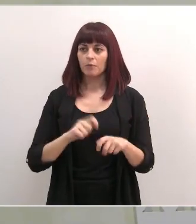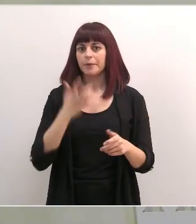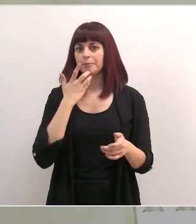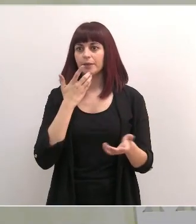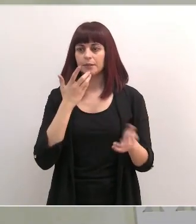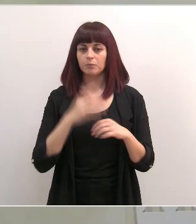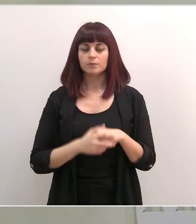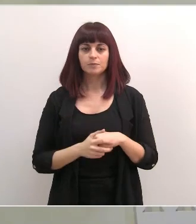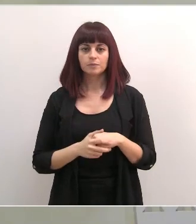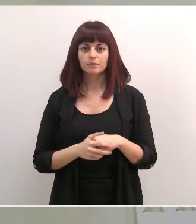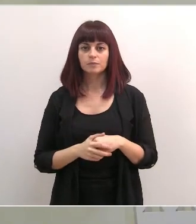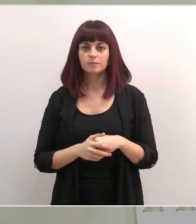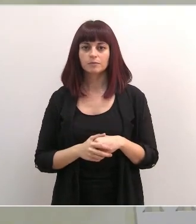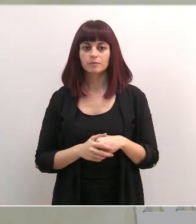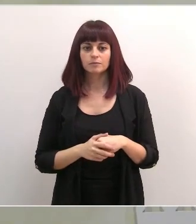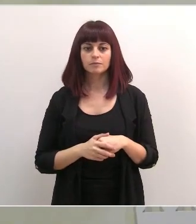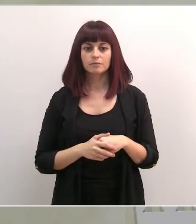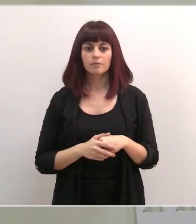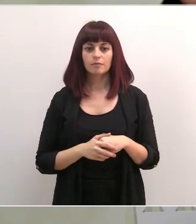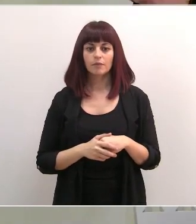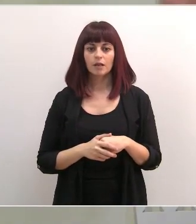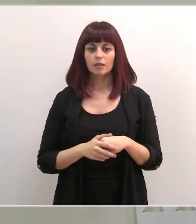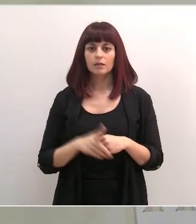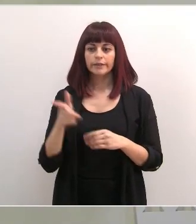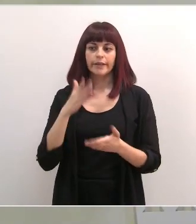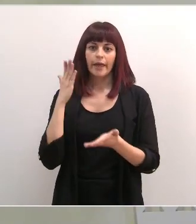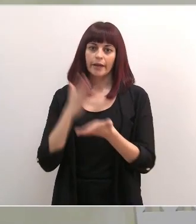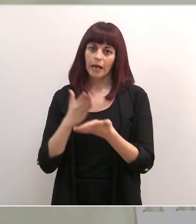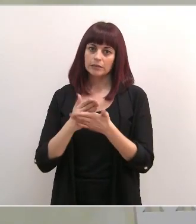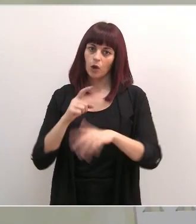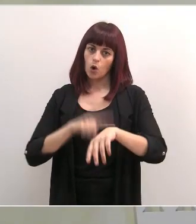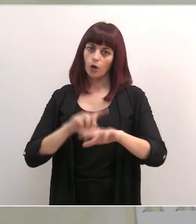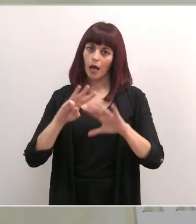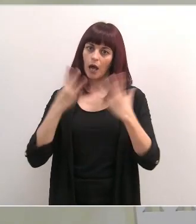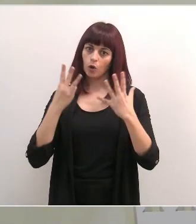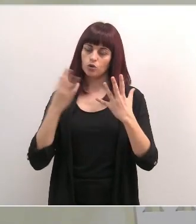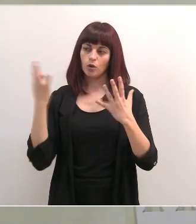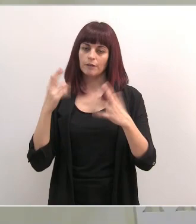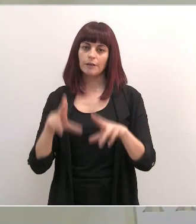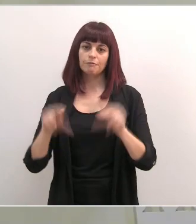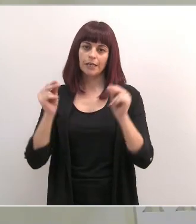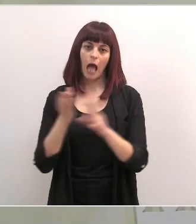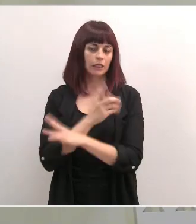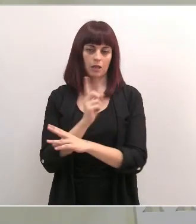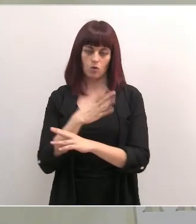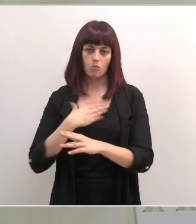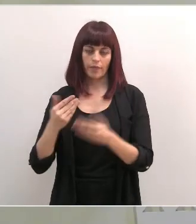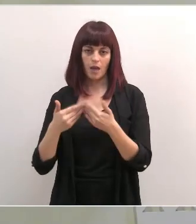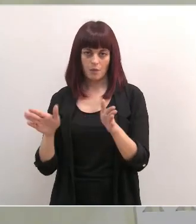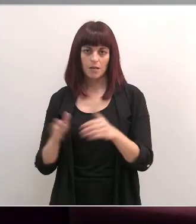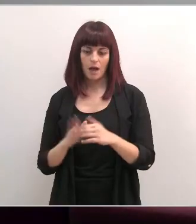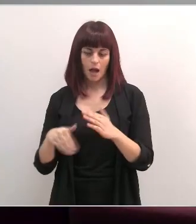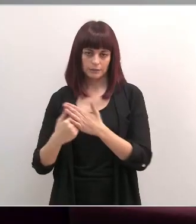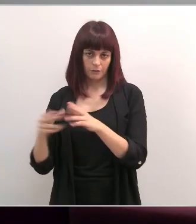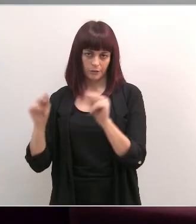persona que vaya ahora mismo vaya a tener clases después de esa hora y que pueda finalizarlos con normalidad, ¿no? Una